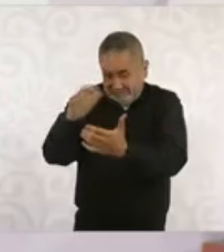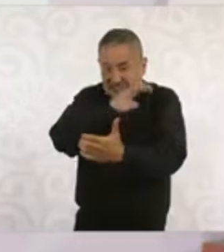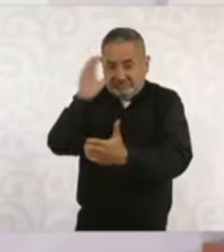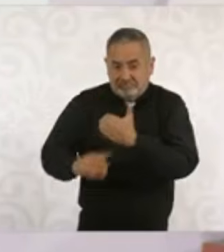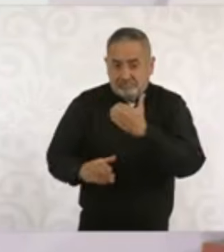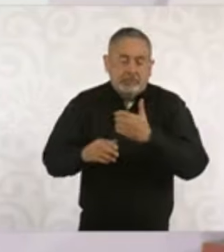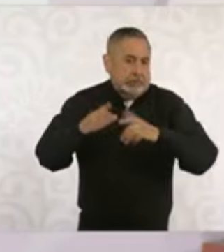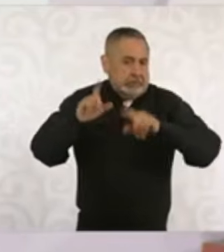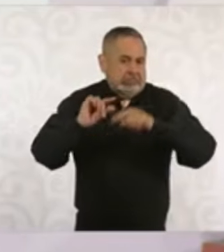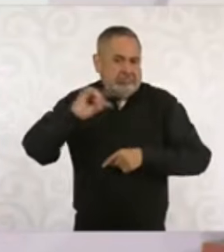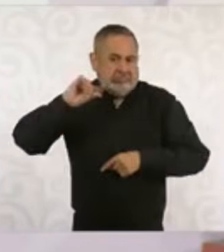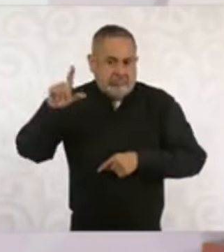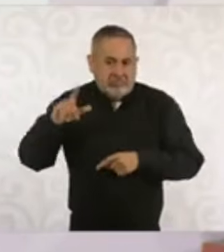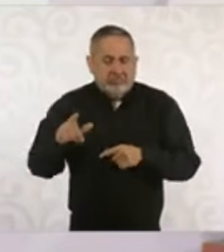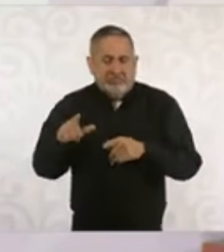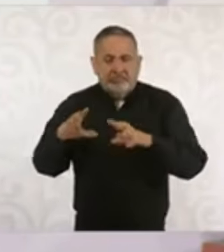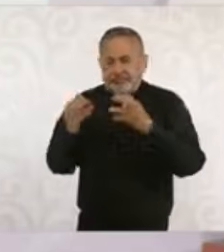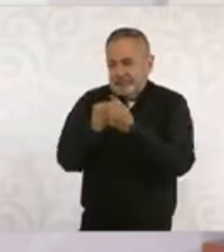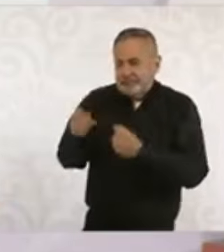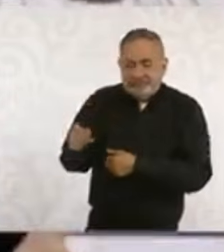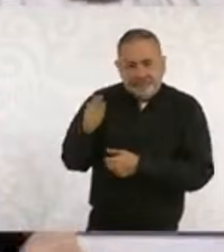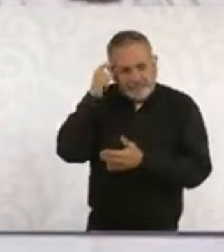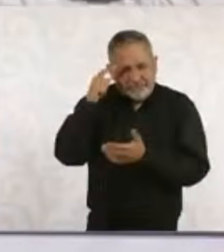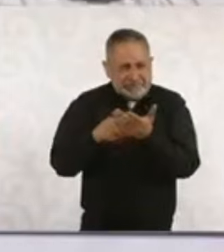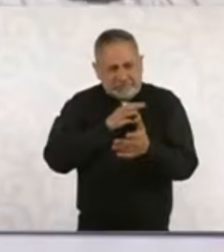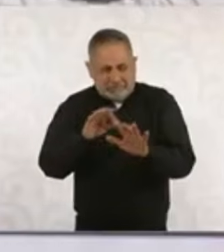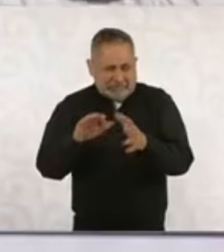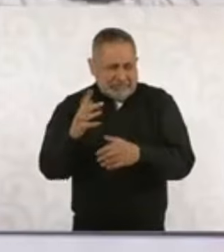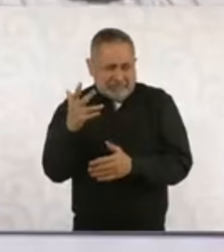dependiendo de su especialidad, pues ya vas a tener 50,000 más.